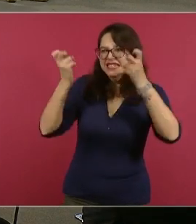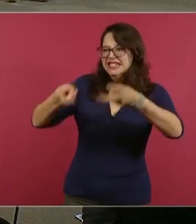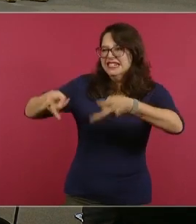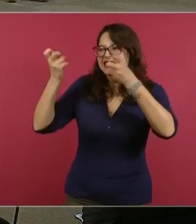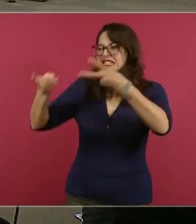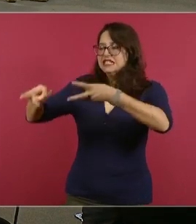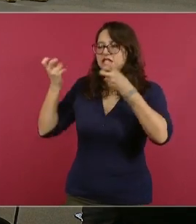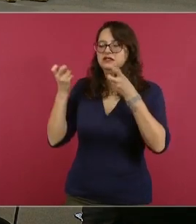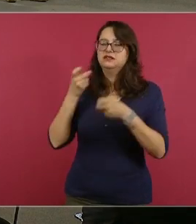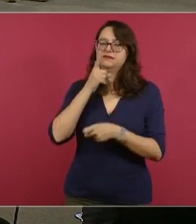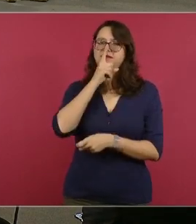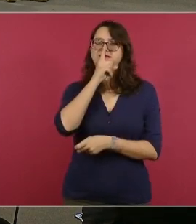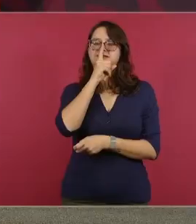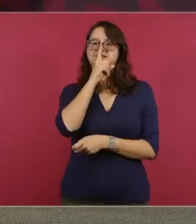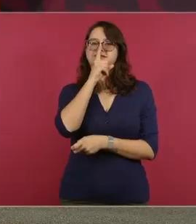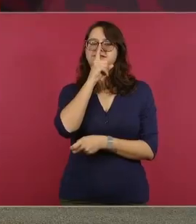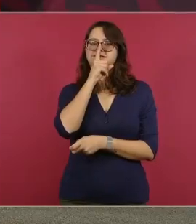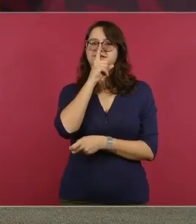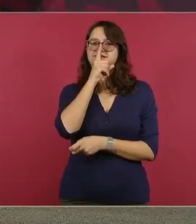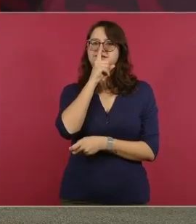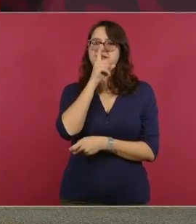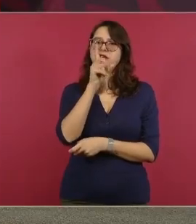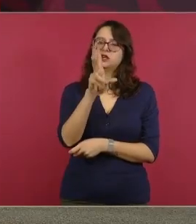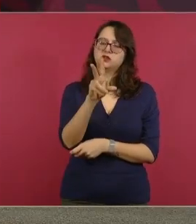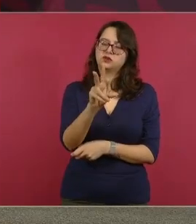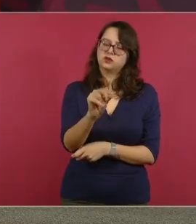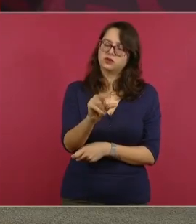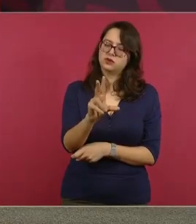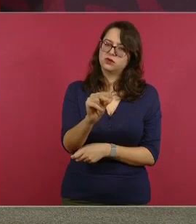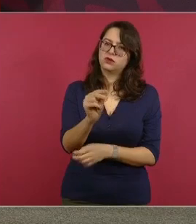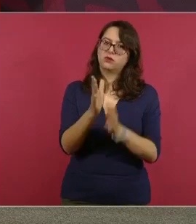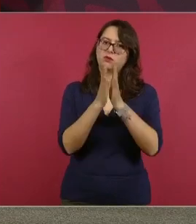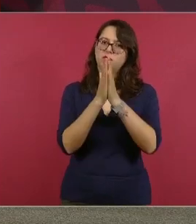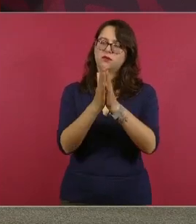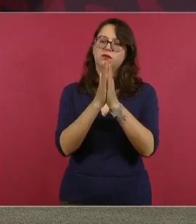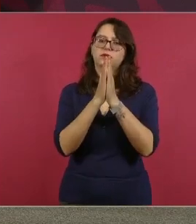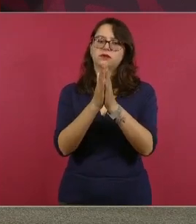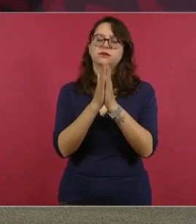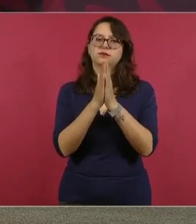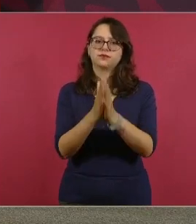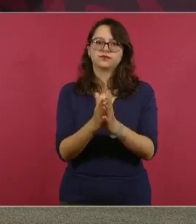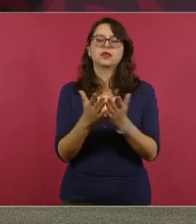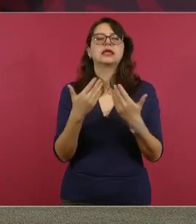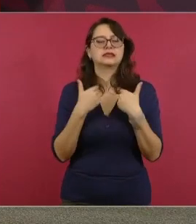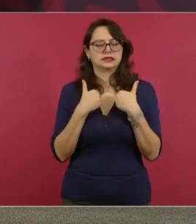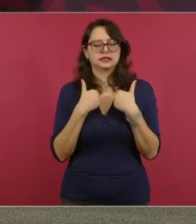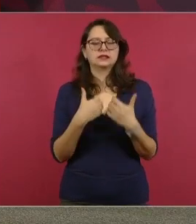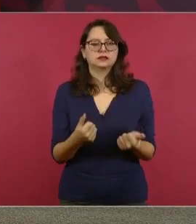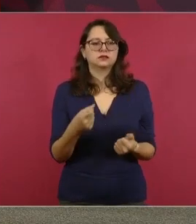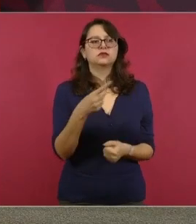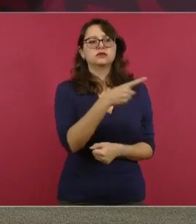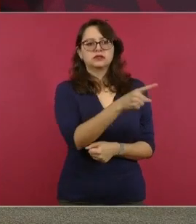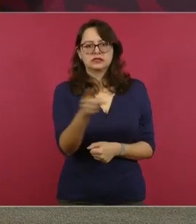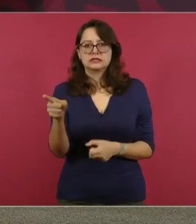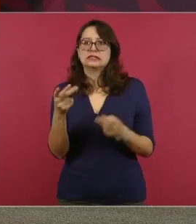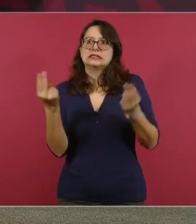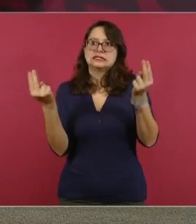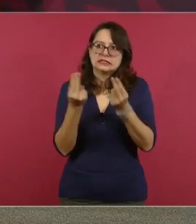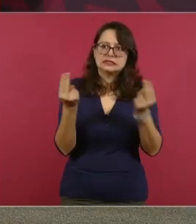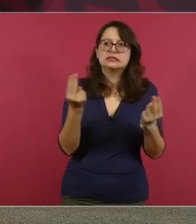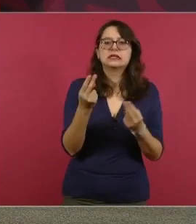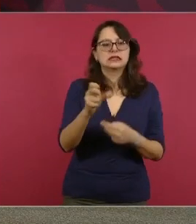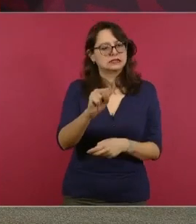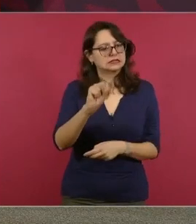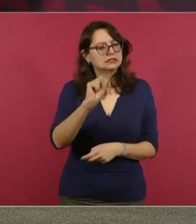Sí, hay necesidades, pero van a ser esas necesidades atendidas, porque ustedes tienen derecho,